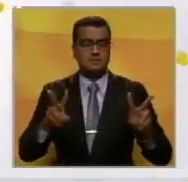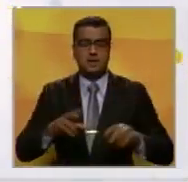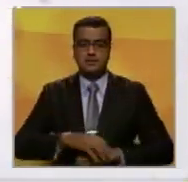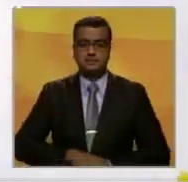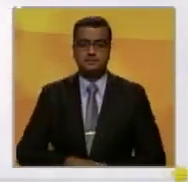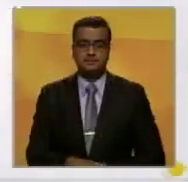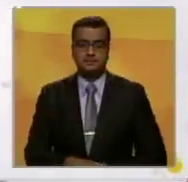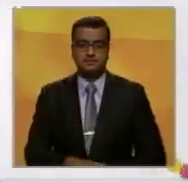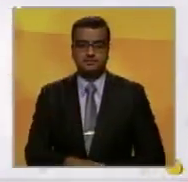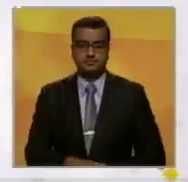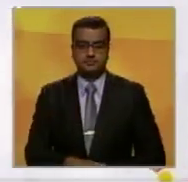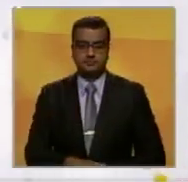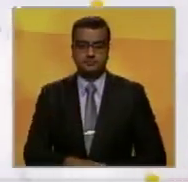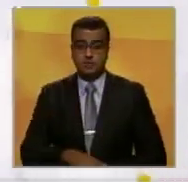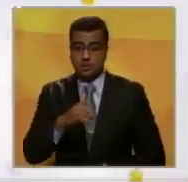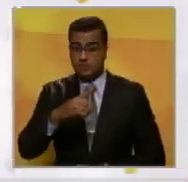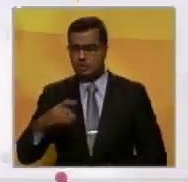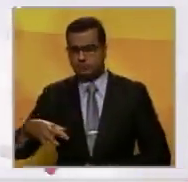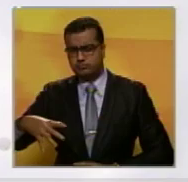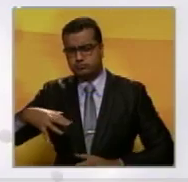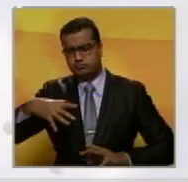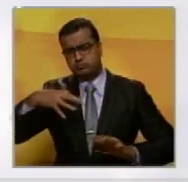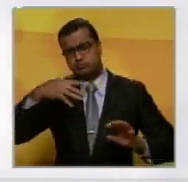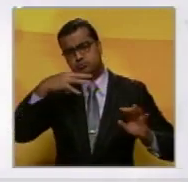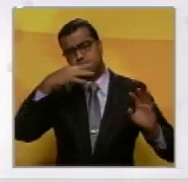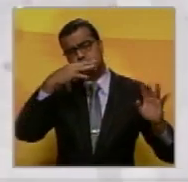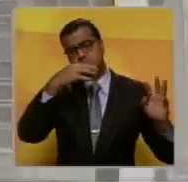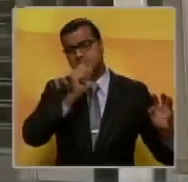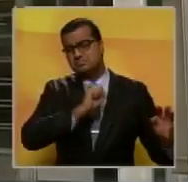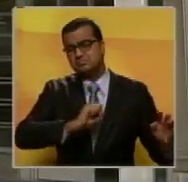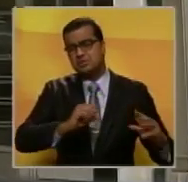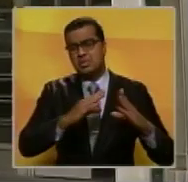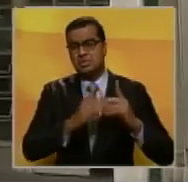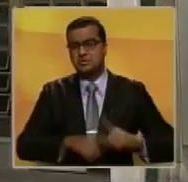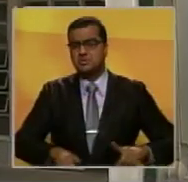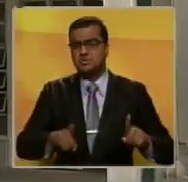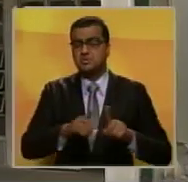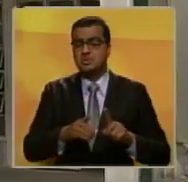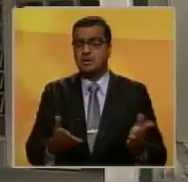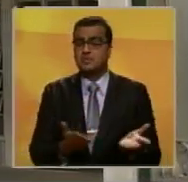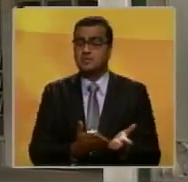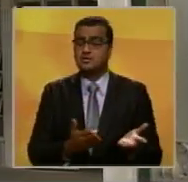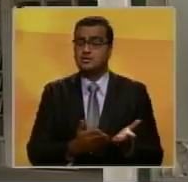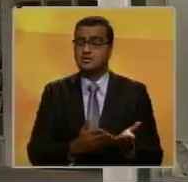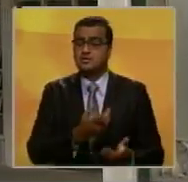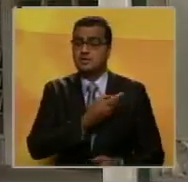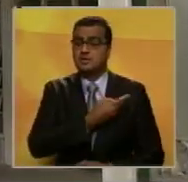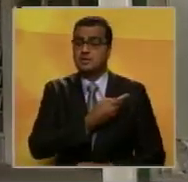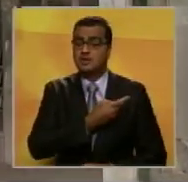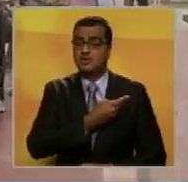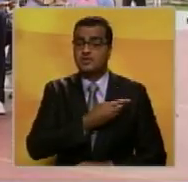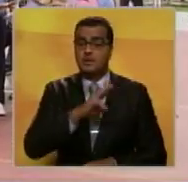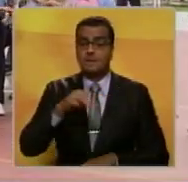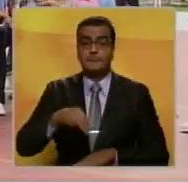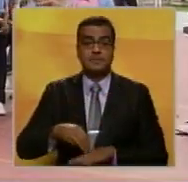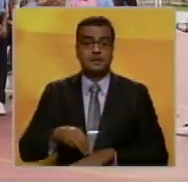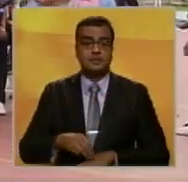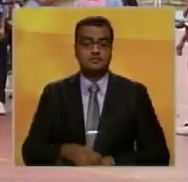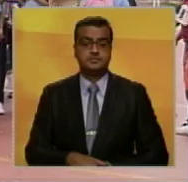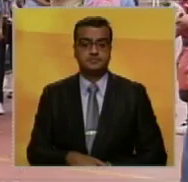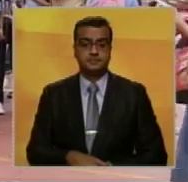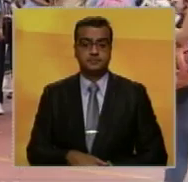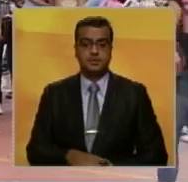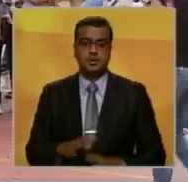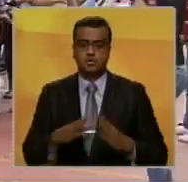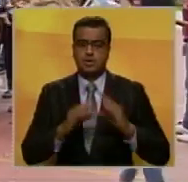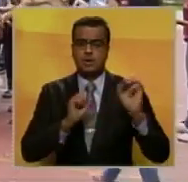1, Con el lanzamiento de esos globos, repudieron el ataque ocurrido a la unidad educativa Generalísimo Francisco de Miranda, ubicada en La Carlota, durante